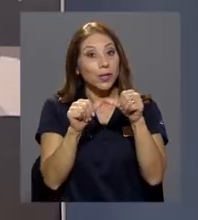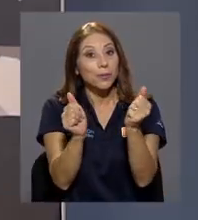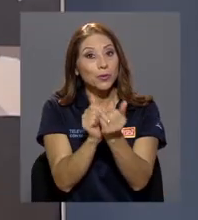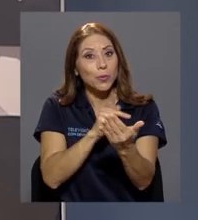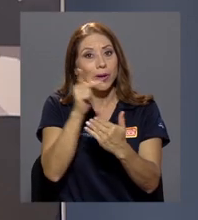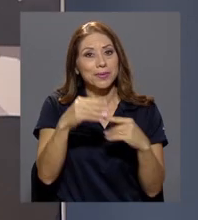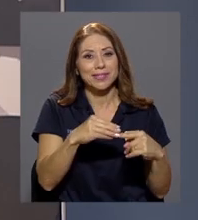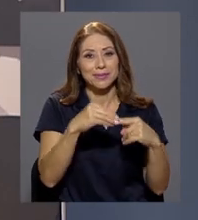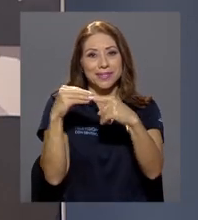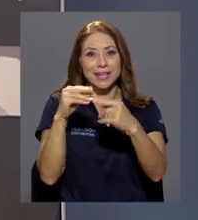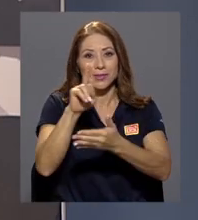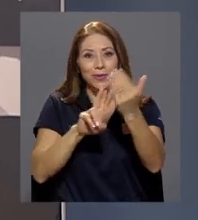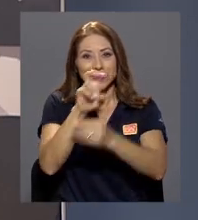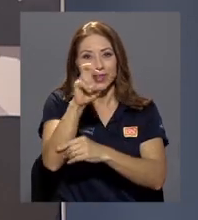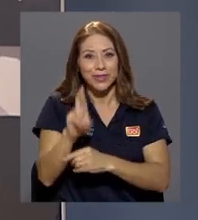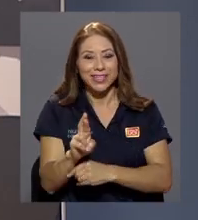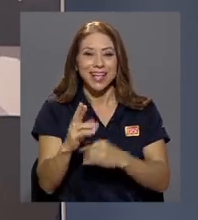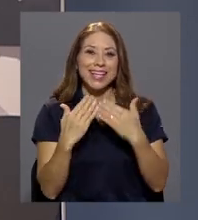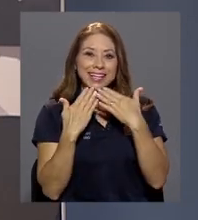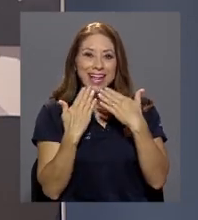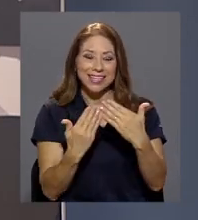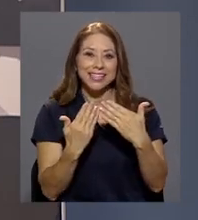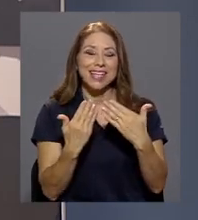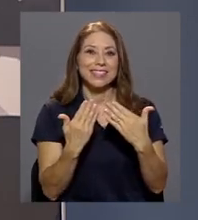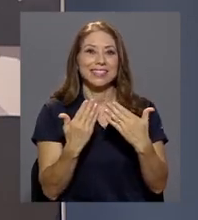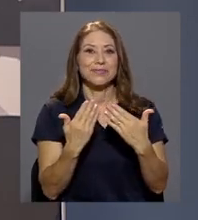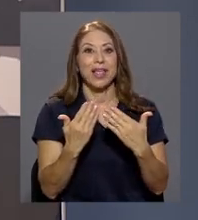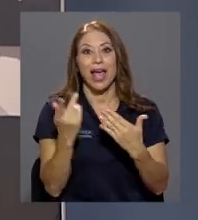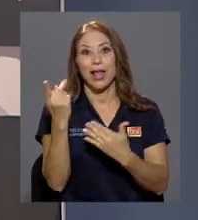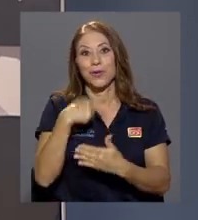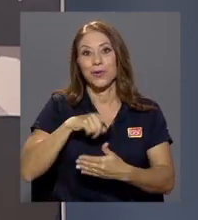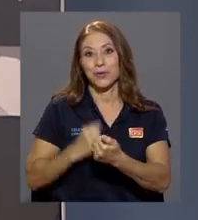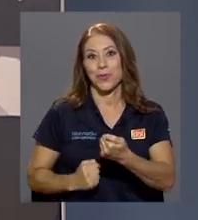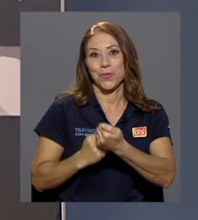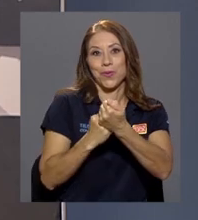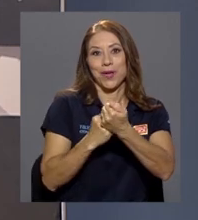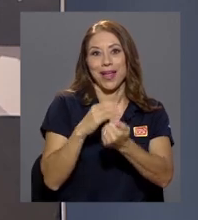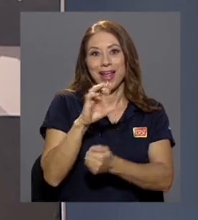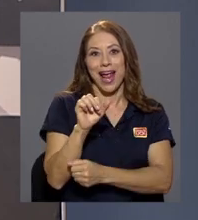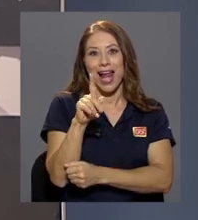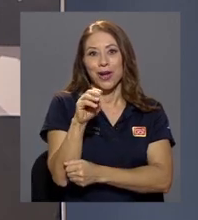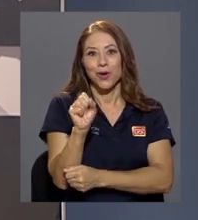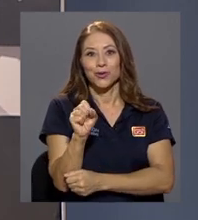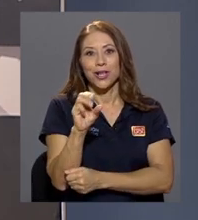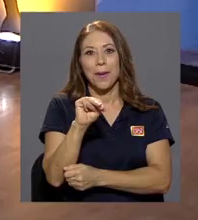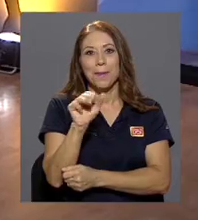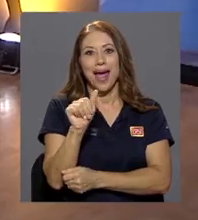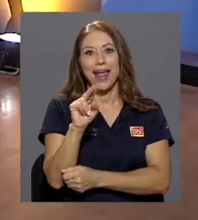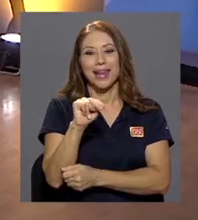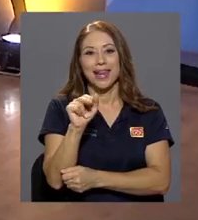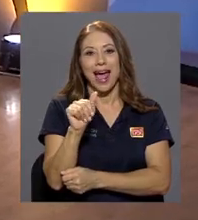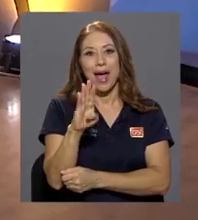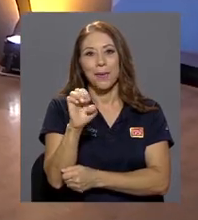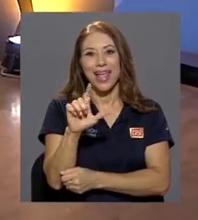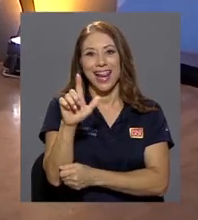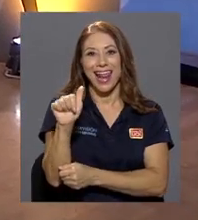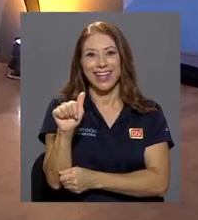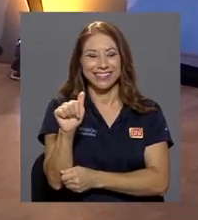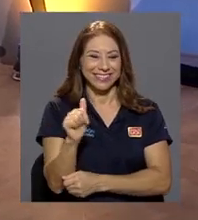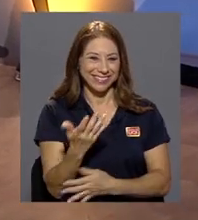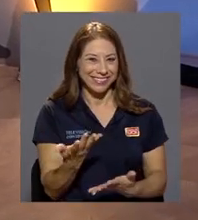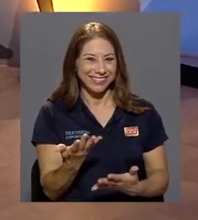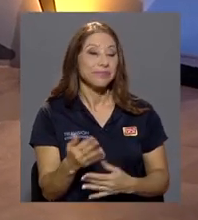regresamos a especiales universidad de costa rica gracias a nuestro auspiciante don carlos maná vela el